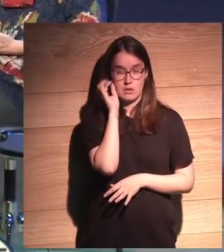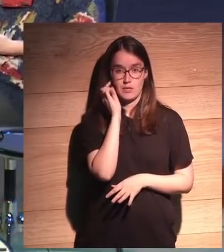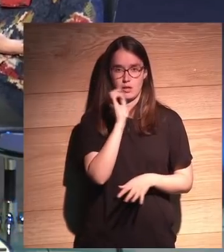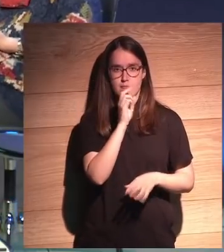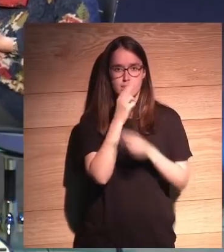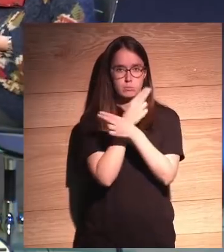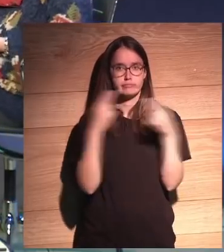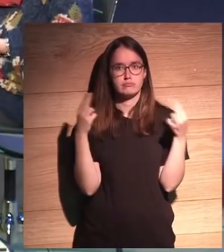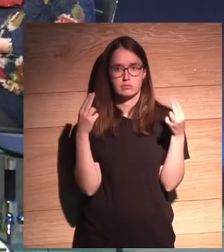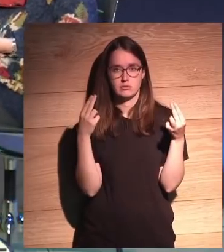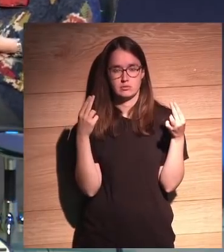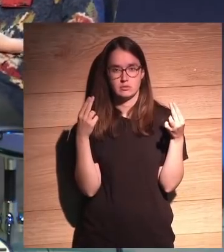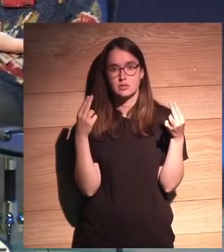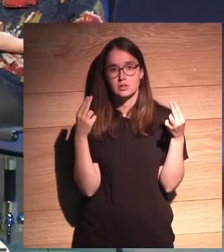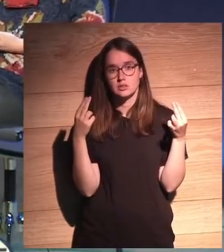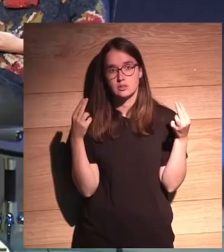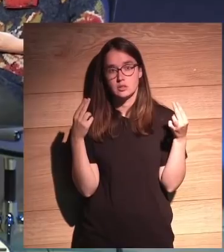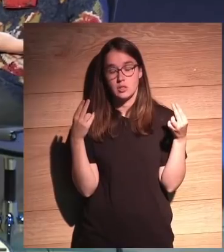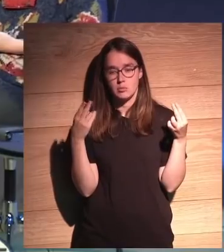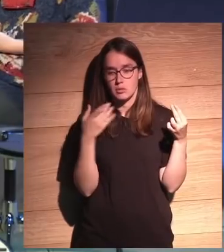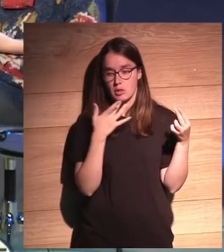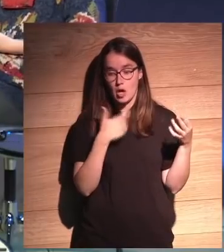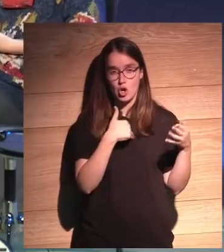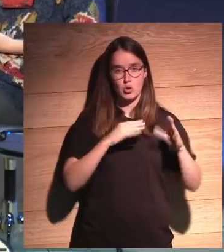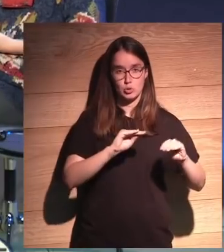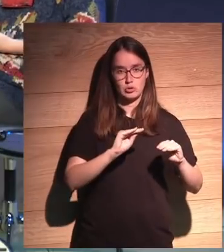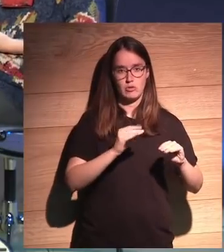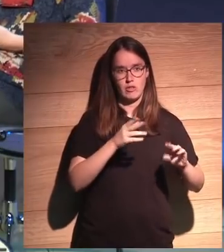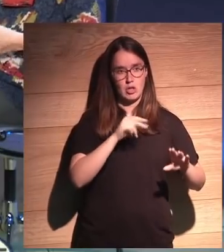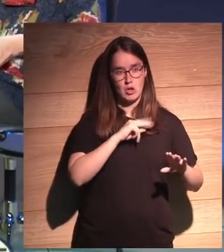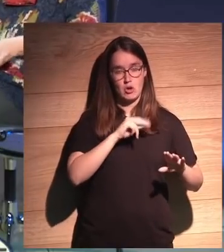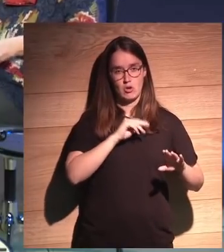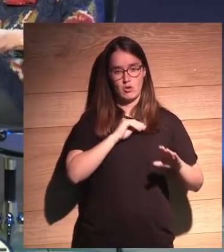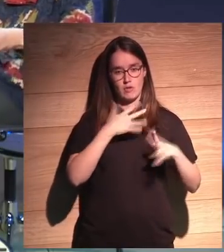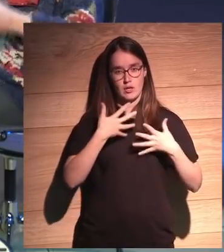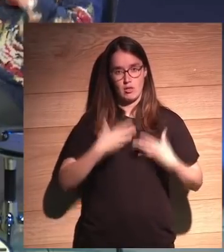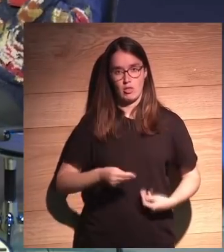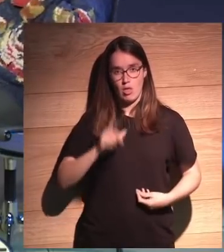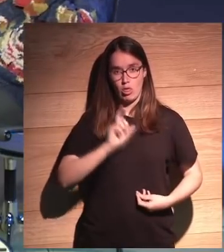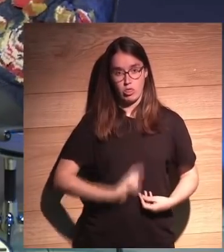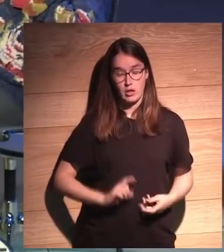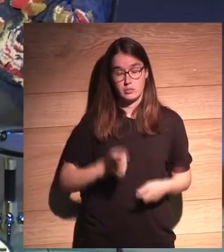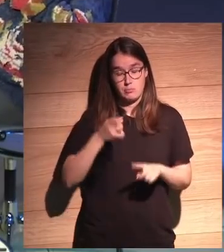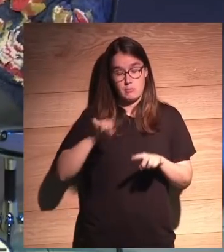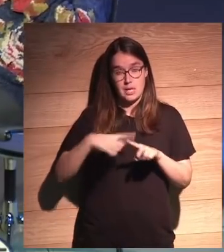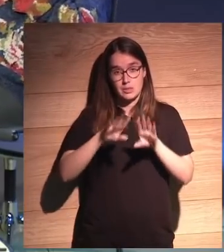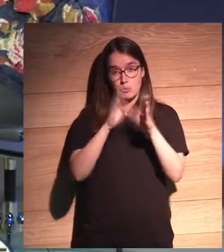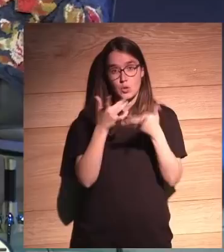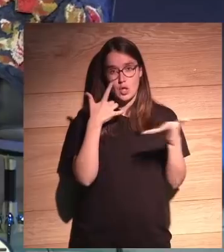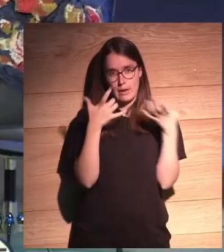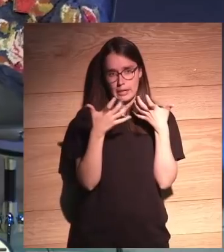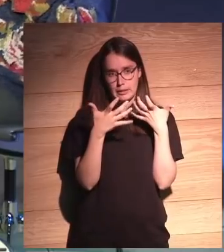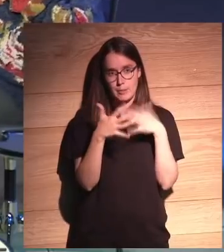enmudecieron a base de poner en duda su papel, ¿no? Y luego, claro, es que el mundo del arte, vamos a ver, la